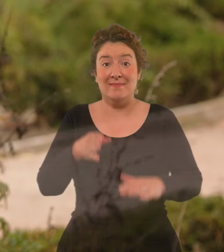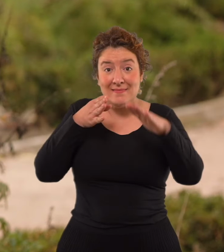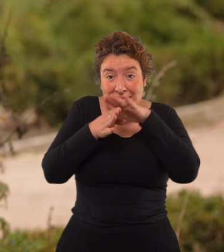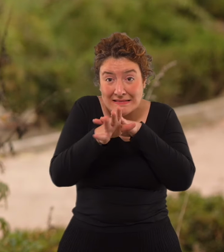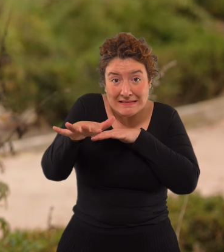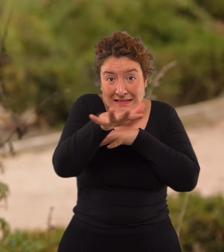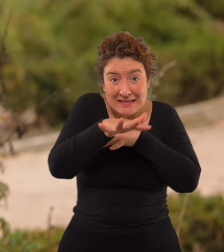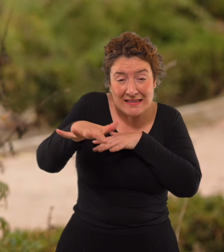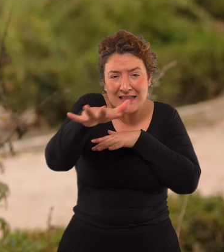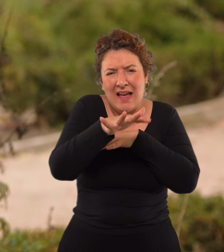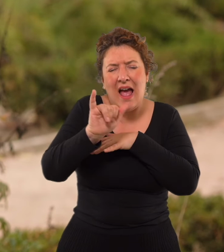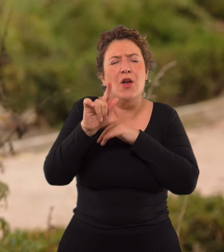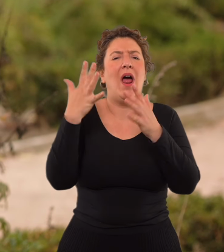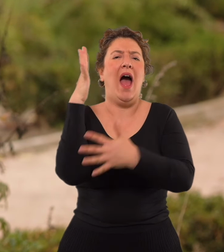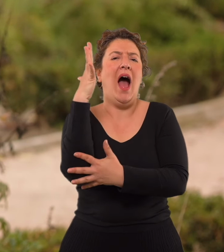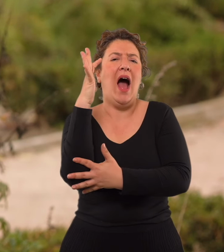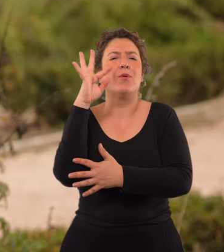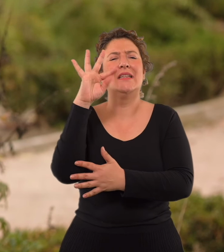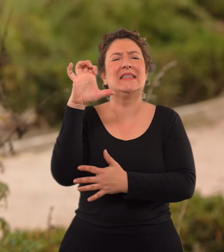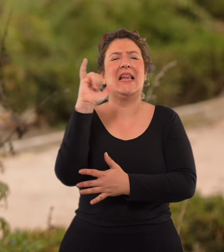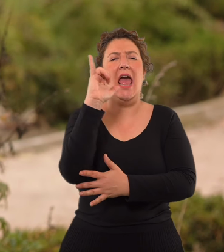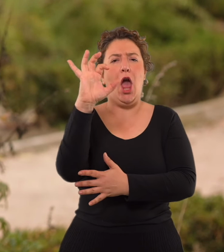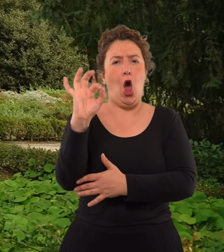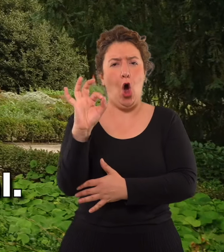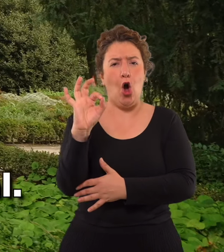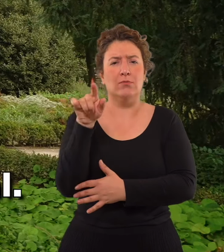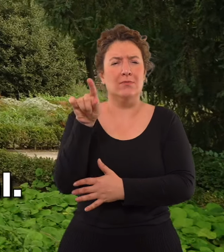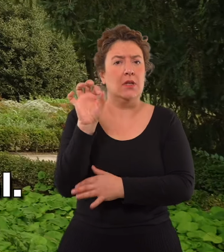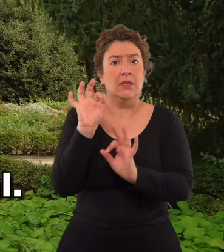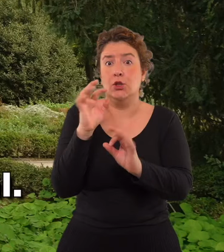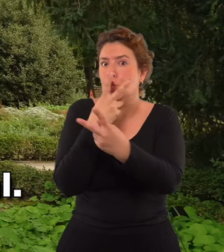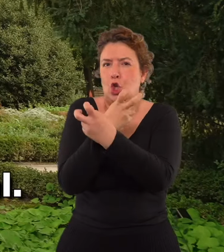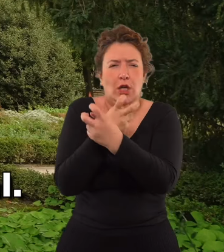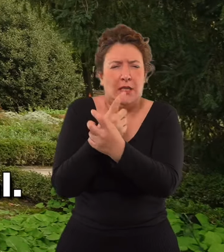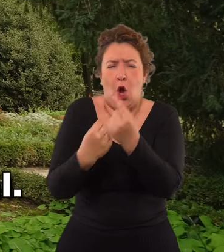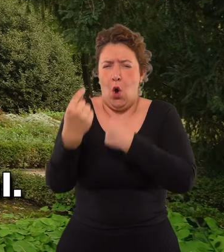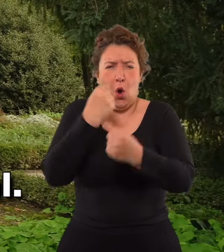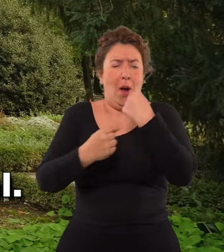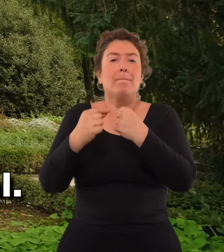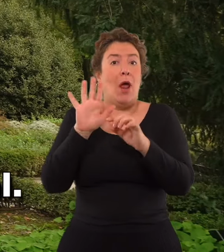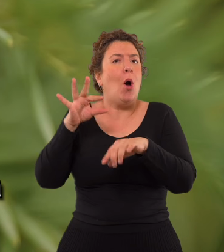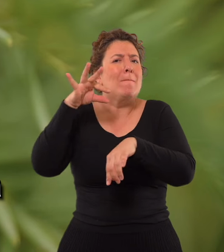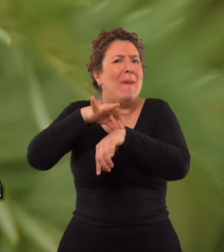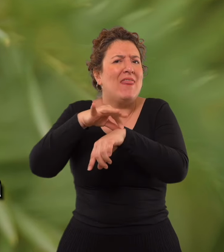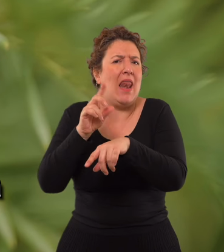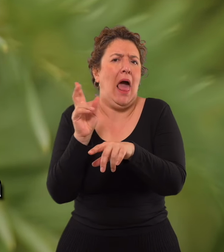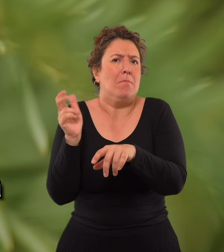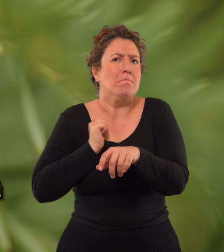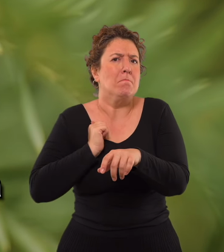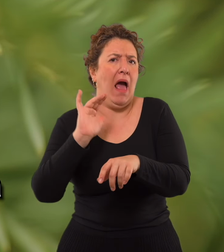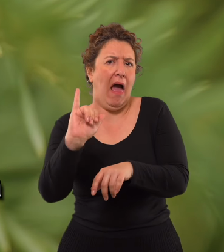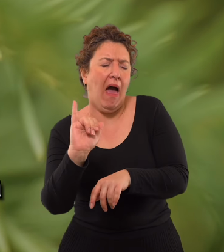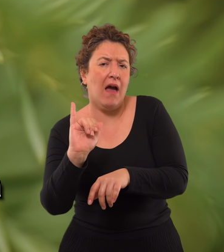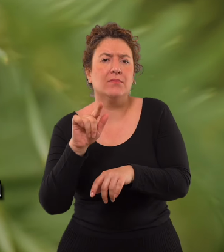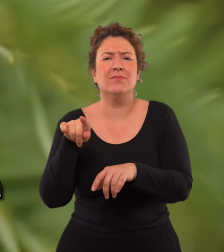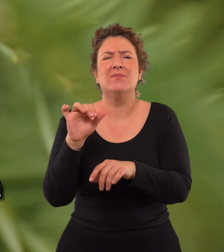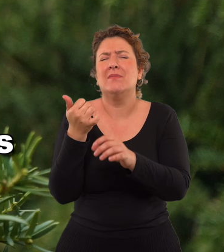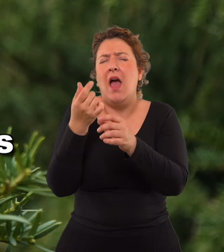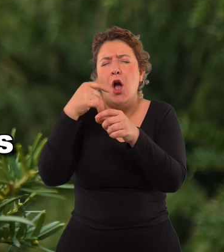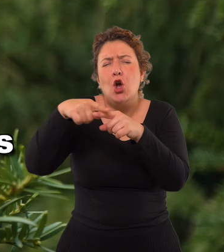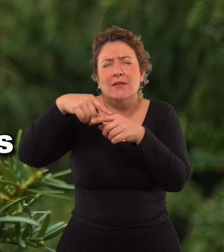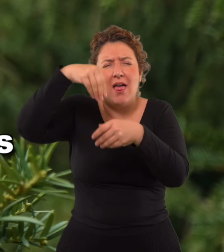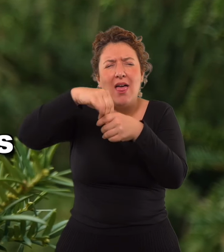Un poco más adelante destacamos la presencia de un tejo, especie muy tóxica pero también medicinal. El principio activo extraído de esta